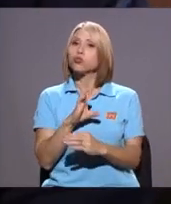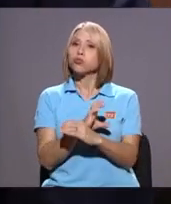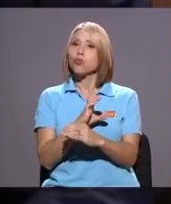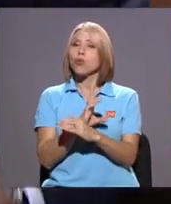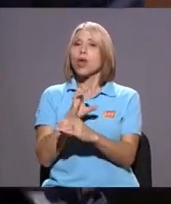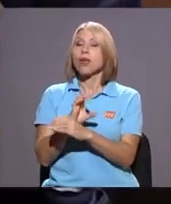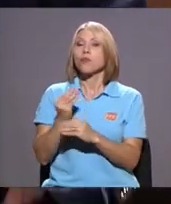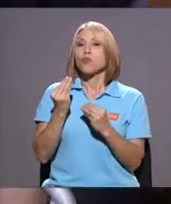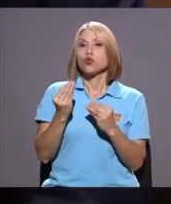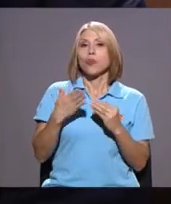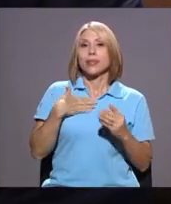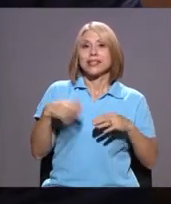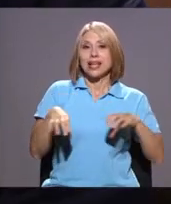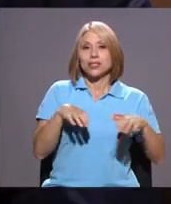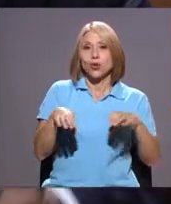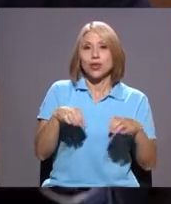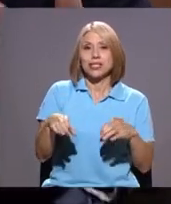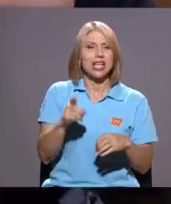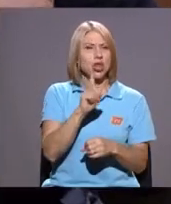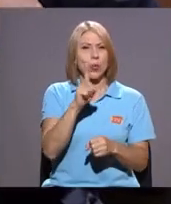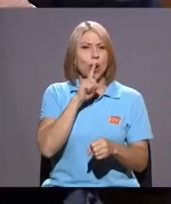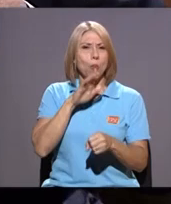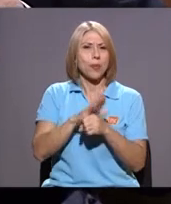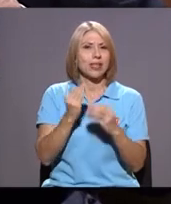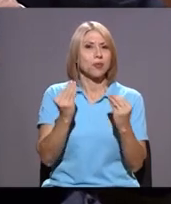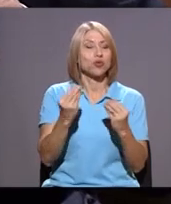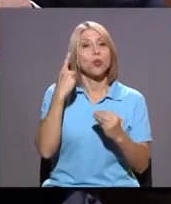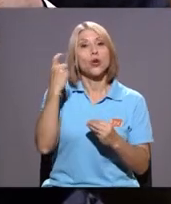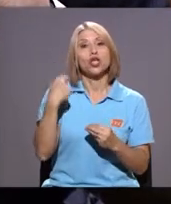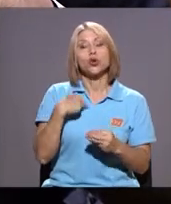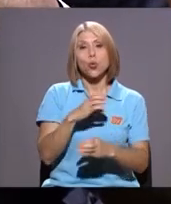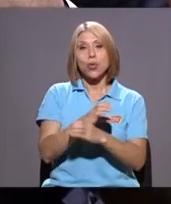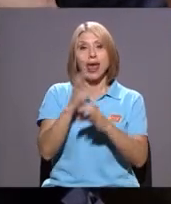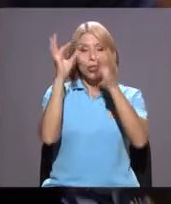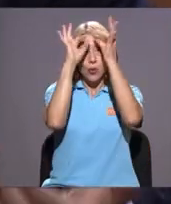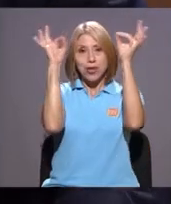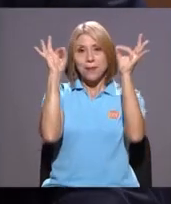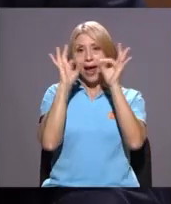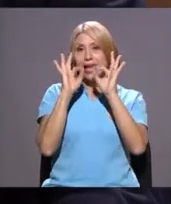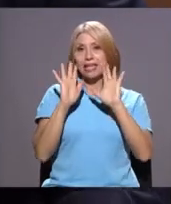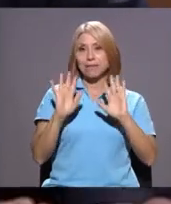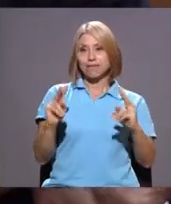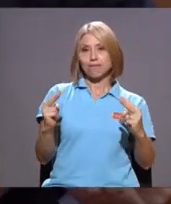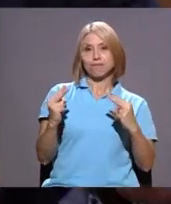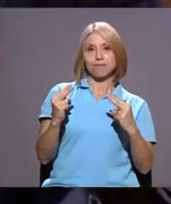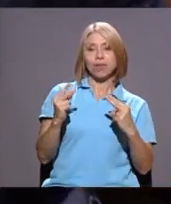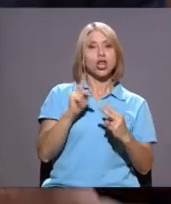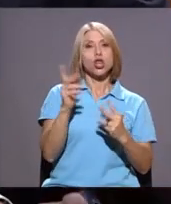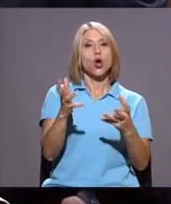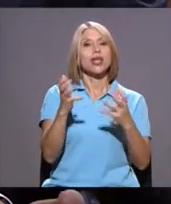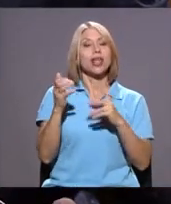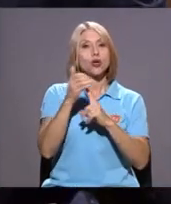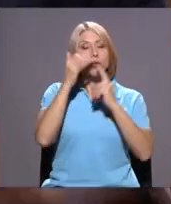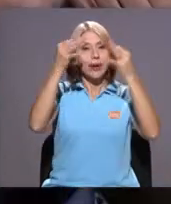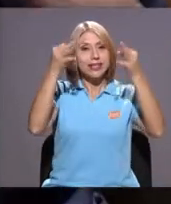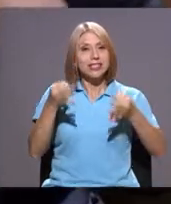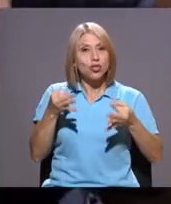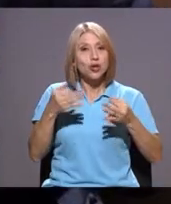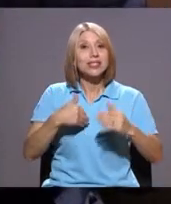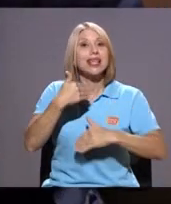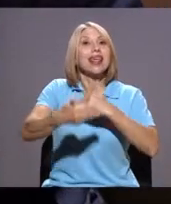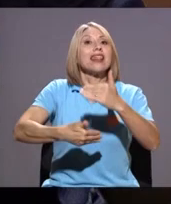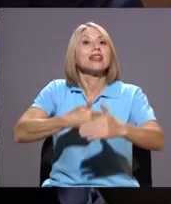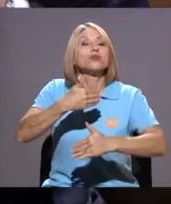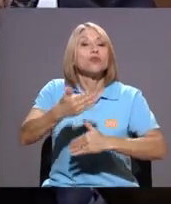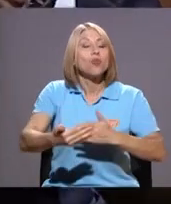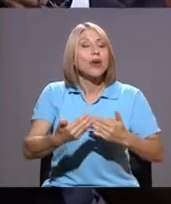tomar no me voy a comprometer mucho porque estoy cuidando mi imagen y no quiero tomar decisiones cuyo costo político me lo asuman